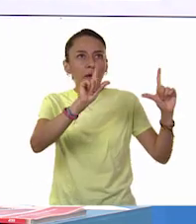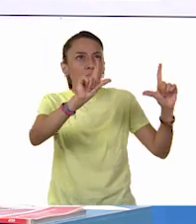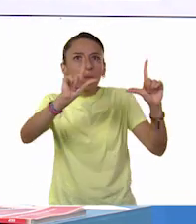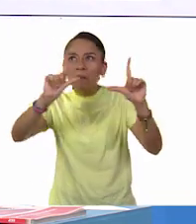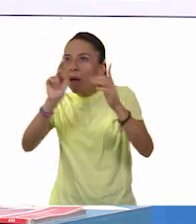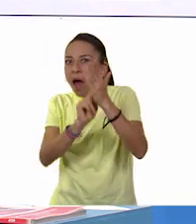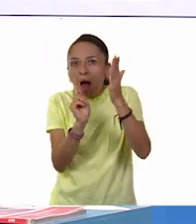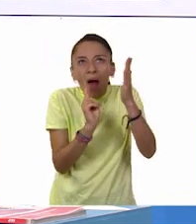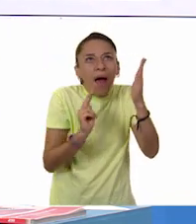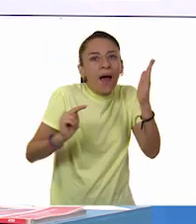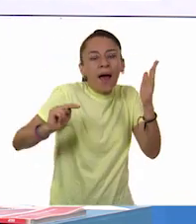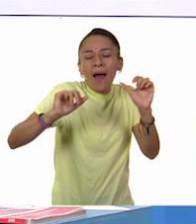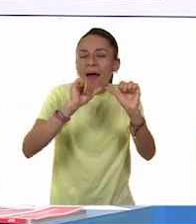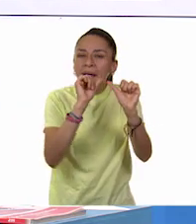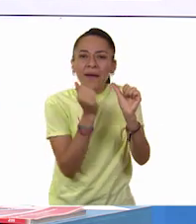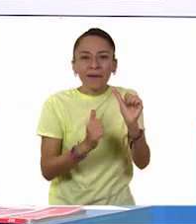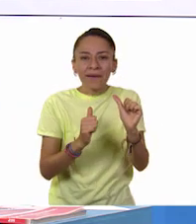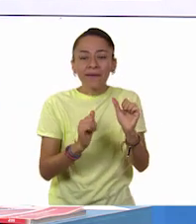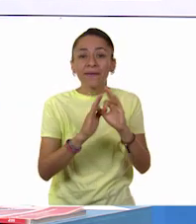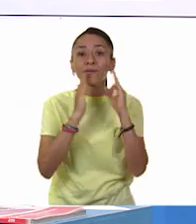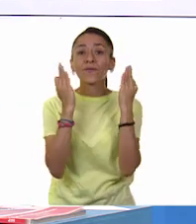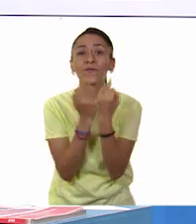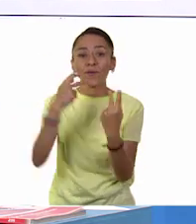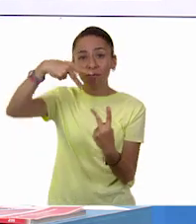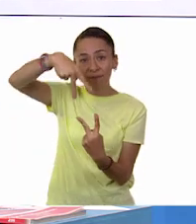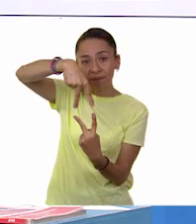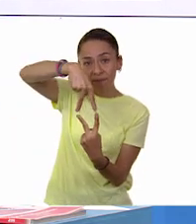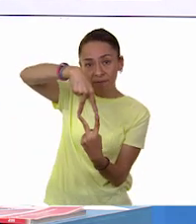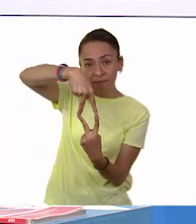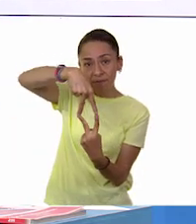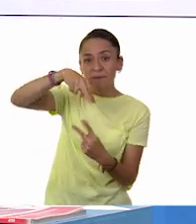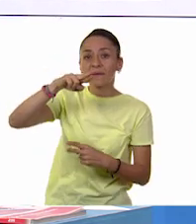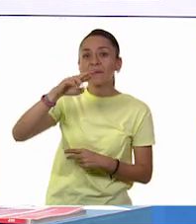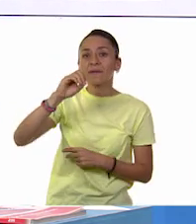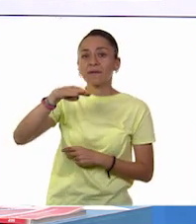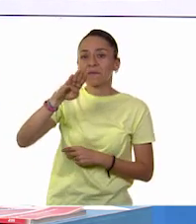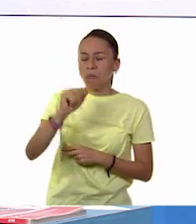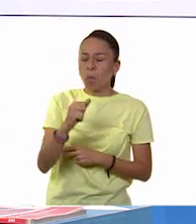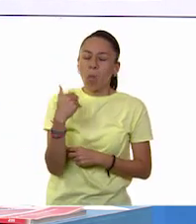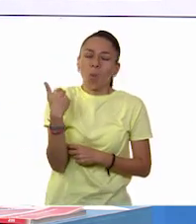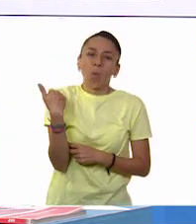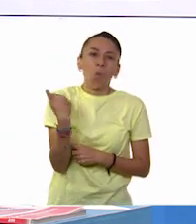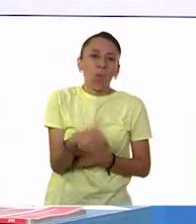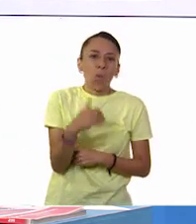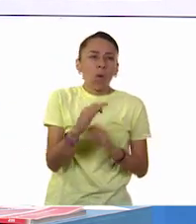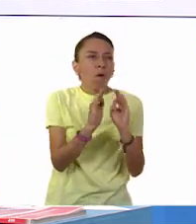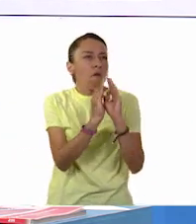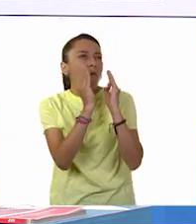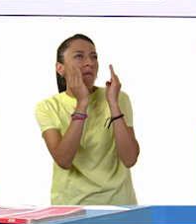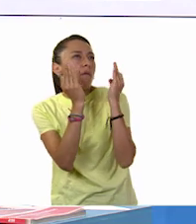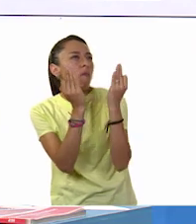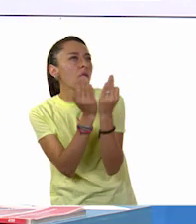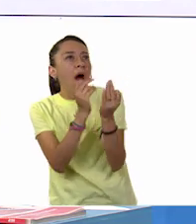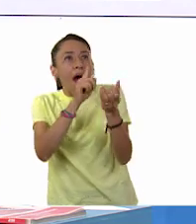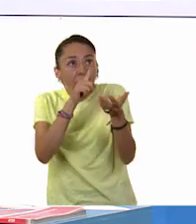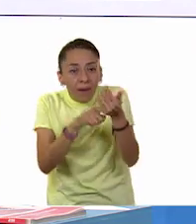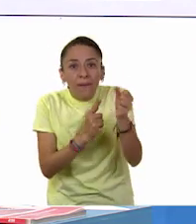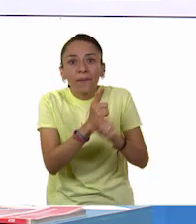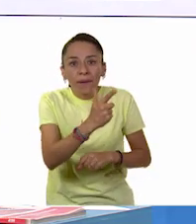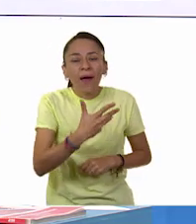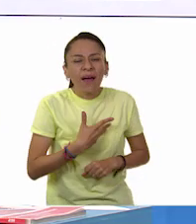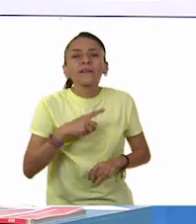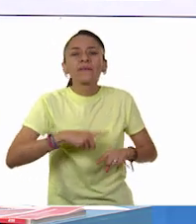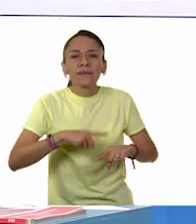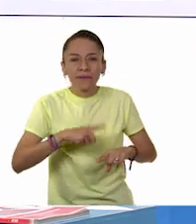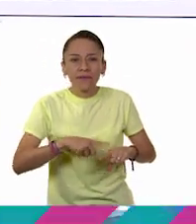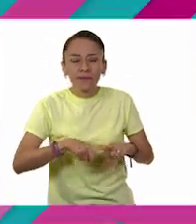el rombo es protagonista o forma parte de una hermosa composición geométrica. Estas obras son del